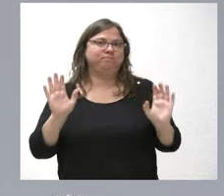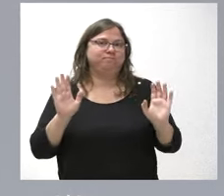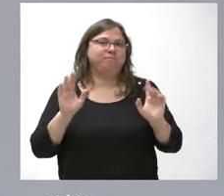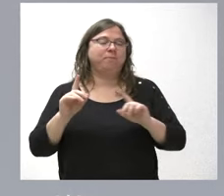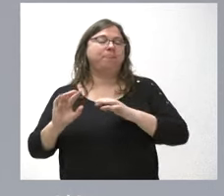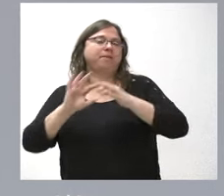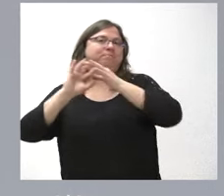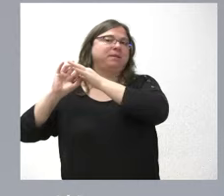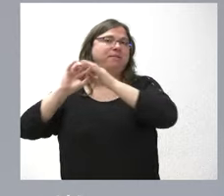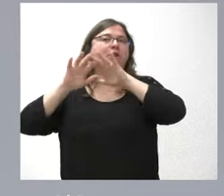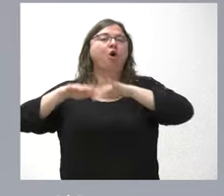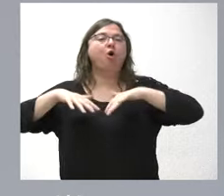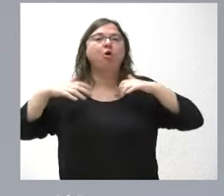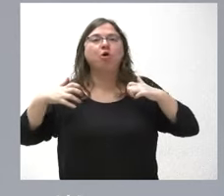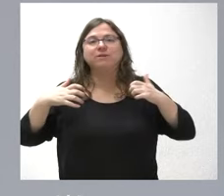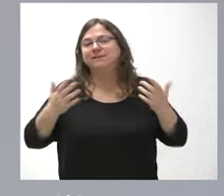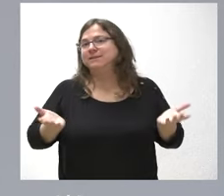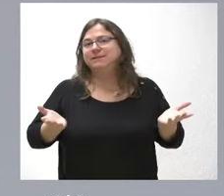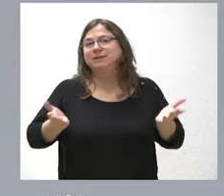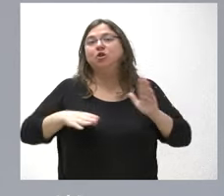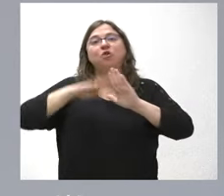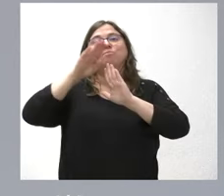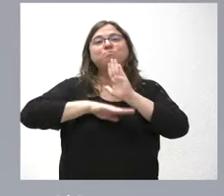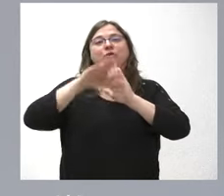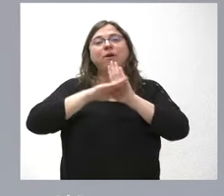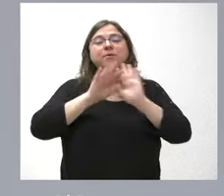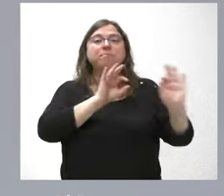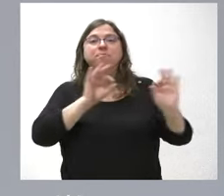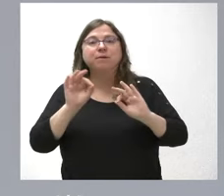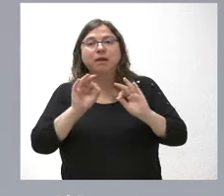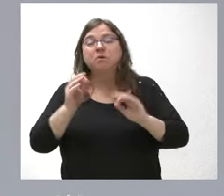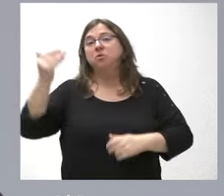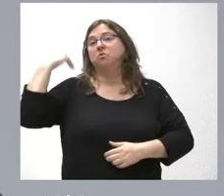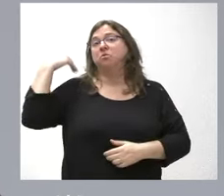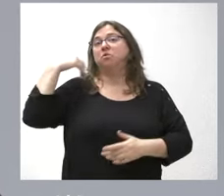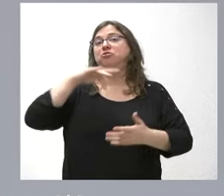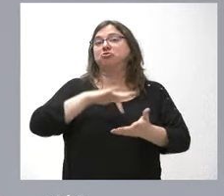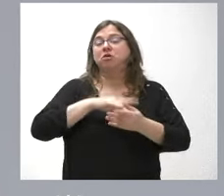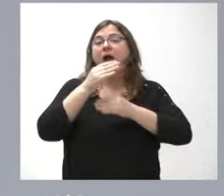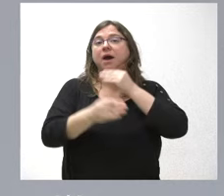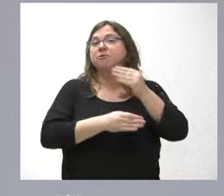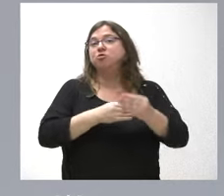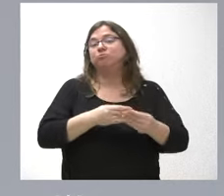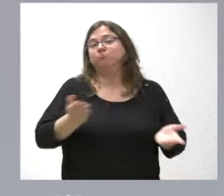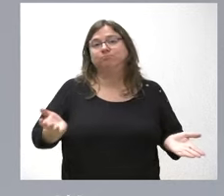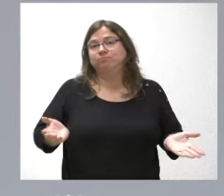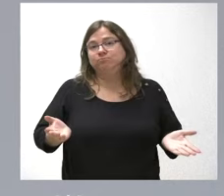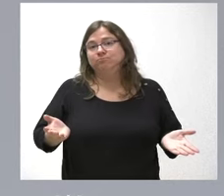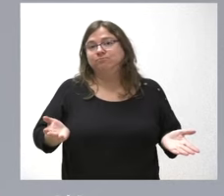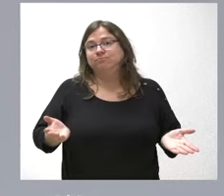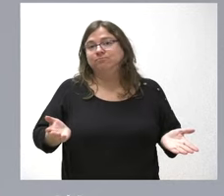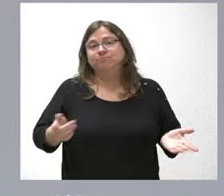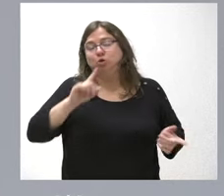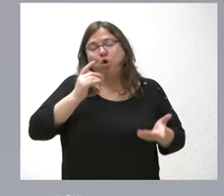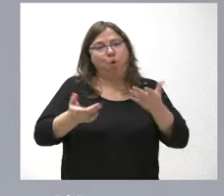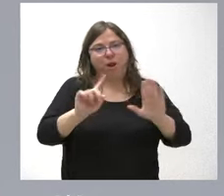de las Cortes y no. La programación que tenga prevista o que haya tenido y haya realizado otros años, no la